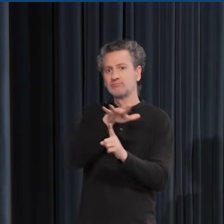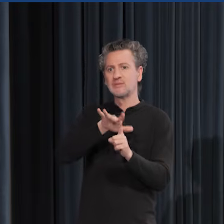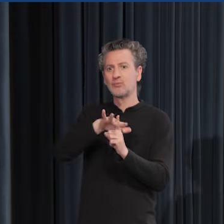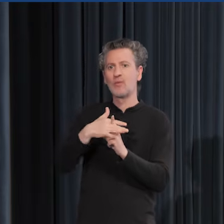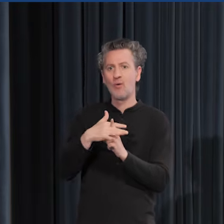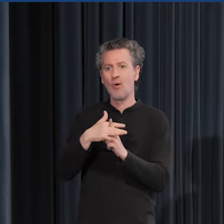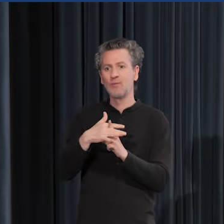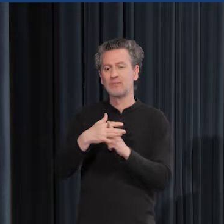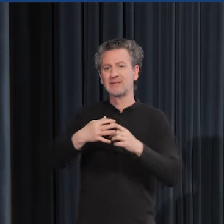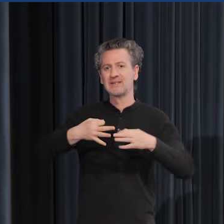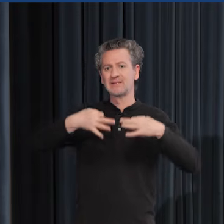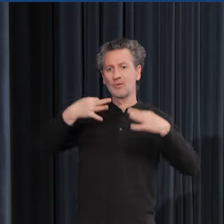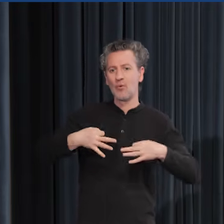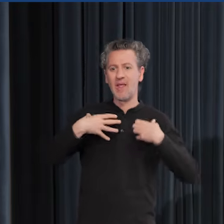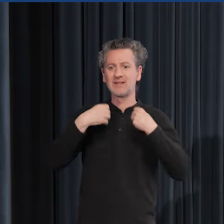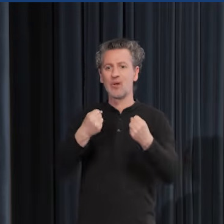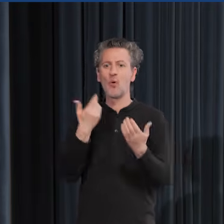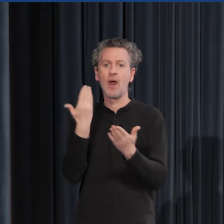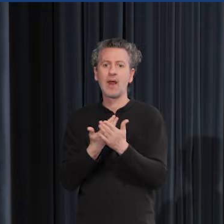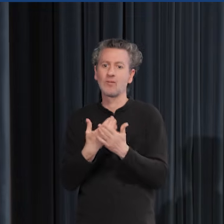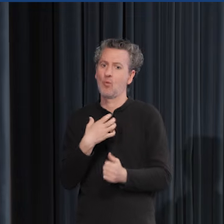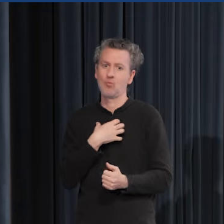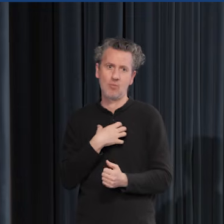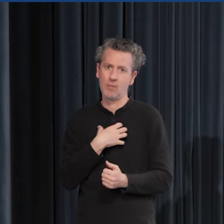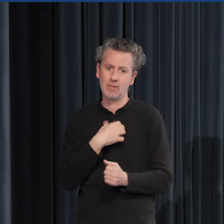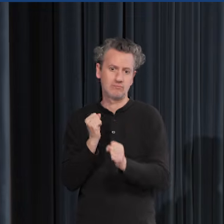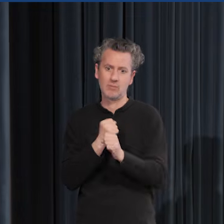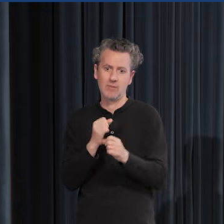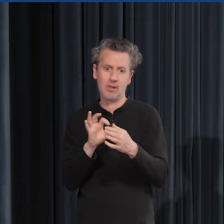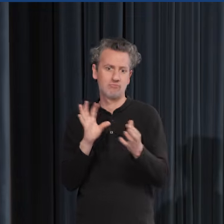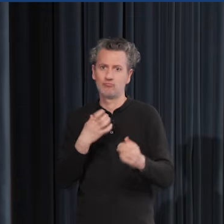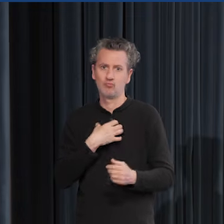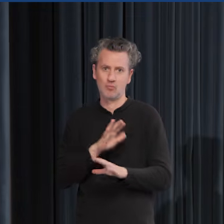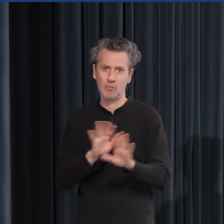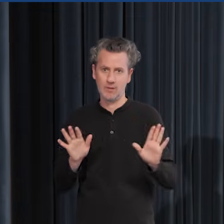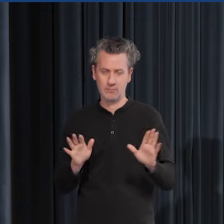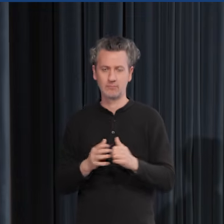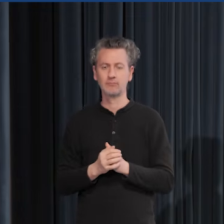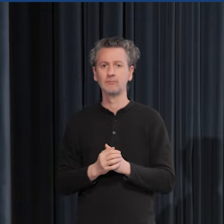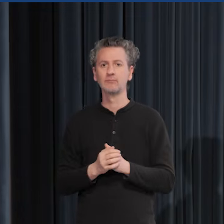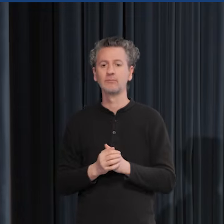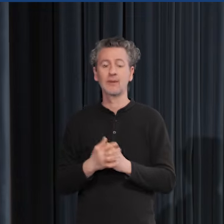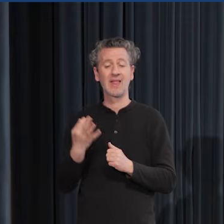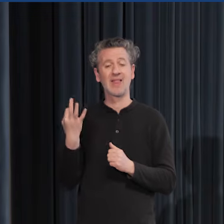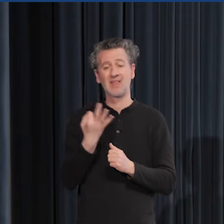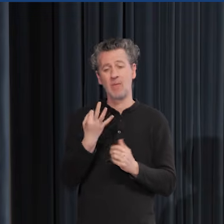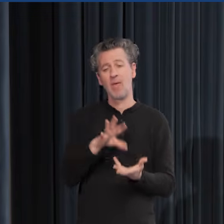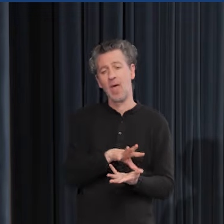la seguridad y salud de las personas trabajadoras. Es decir, tenemos que ir